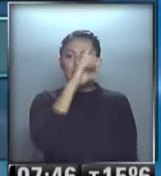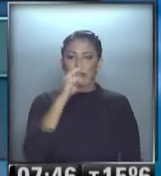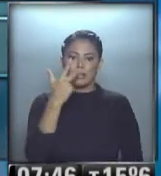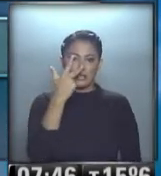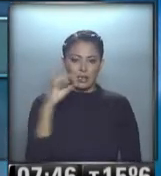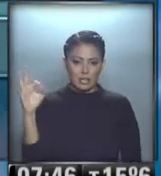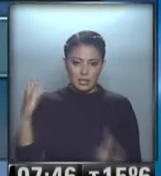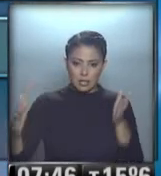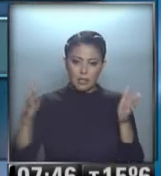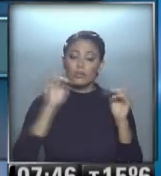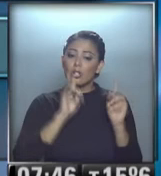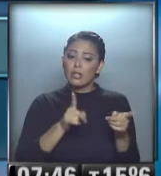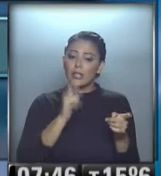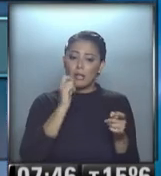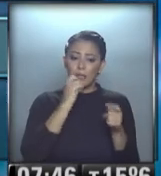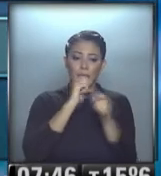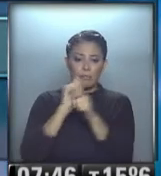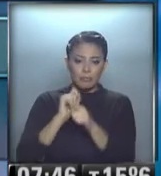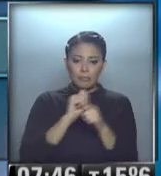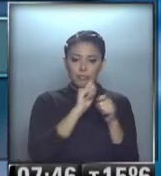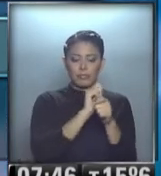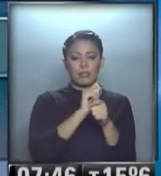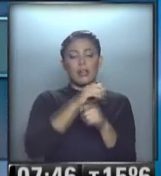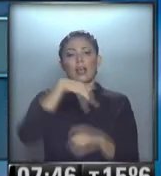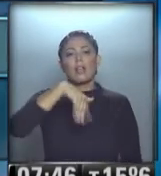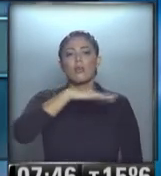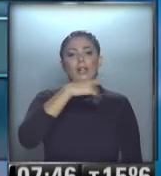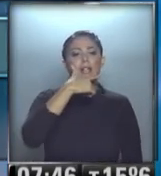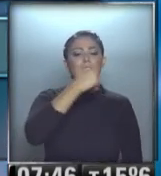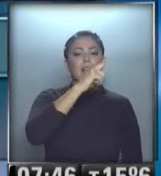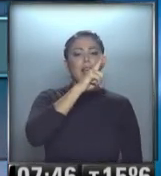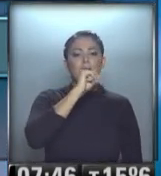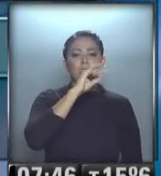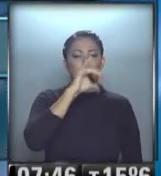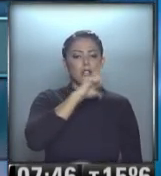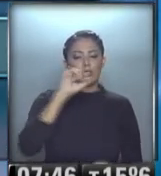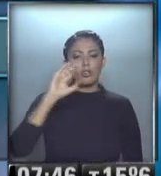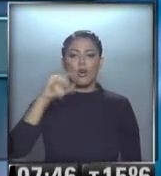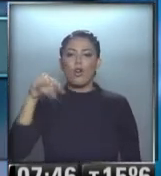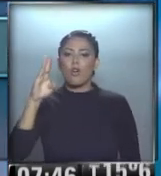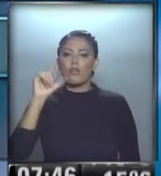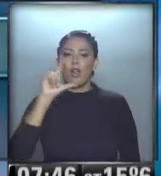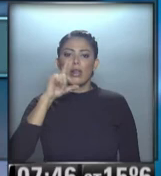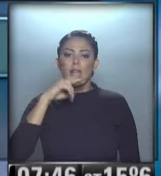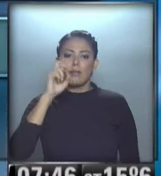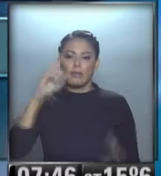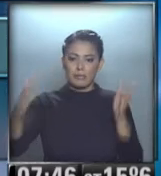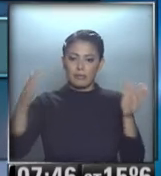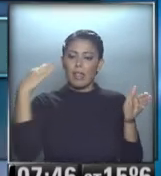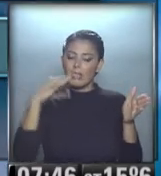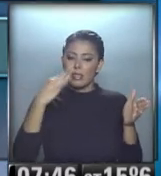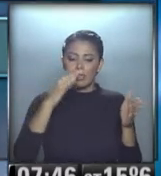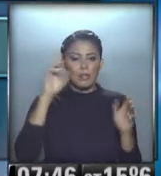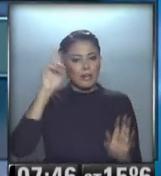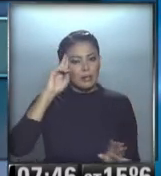ese sector también se realizan demarcación horizontal entre Saladillo y Bolívar, provincia de Buenos Aires, por supuesto, estar atentos y acatar